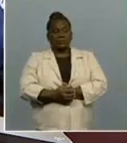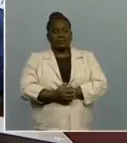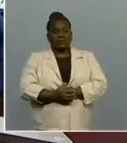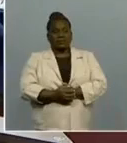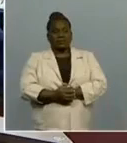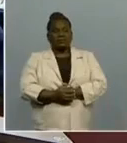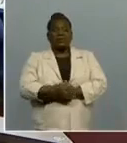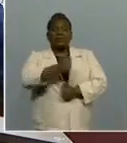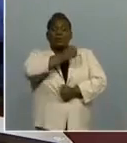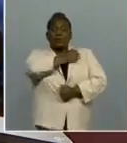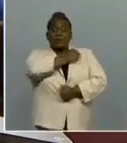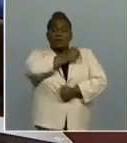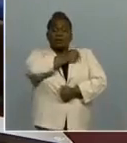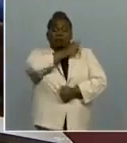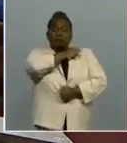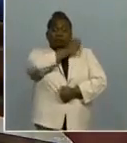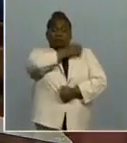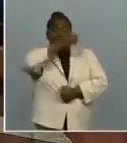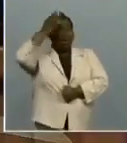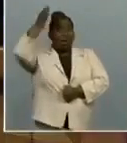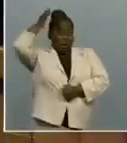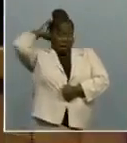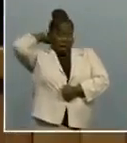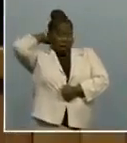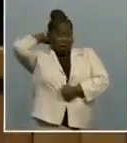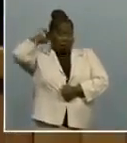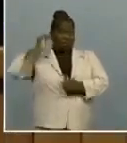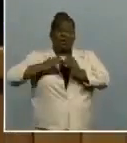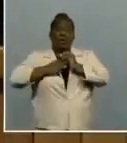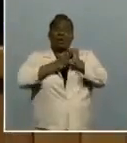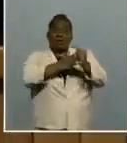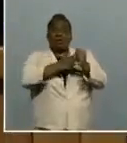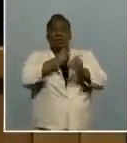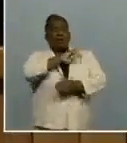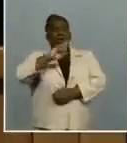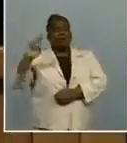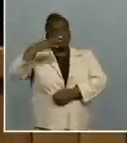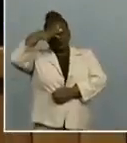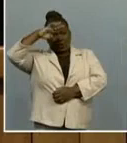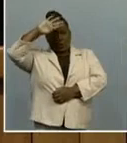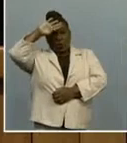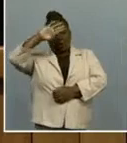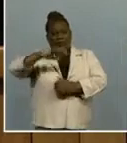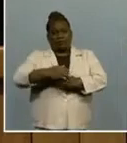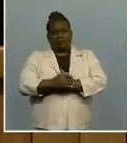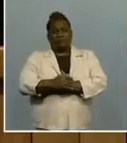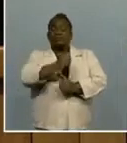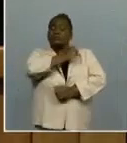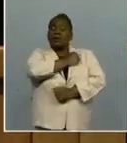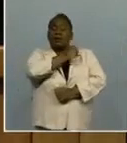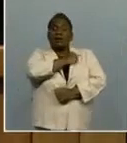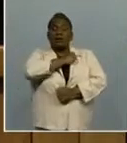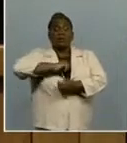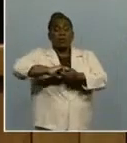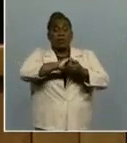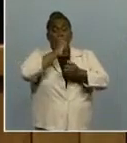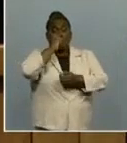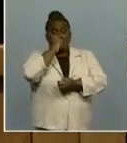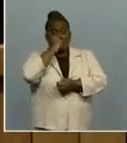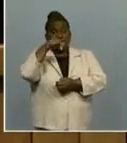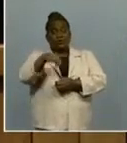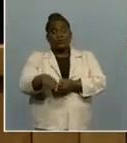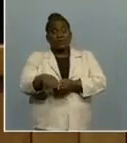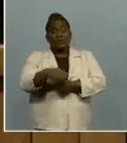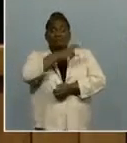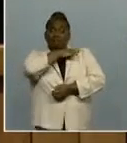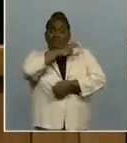querido general de ejército raúl castro ruz líder de la revolución cubana queridos compañeros de la generación histórica